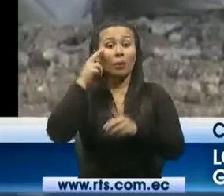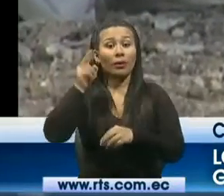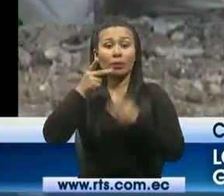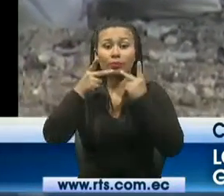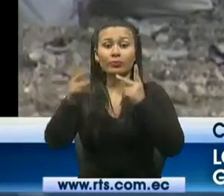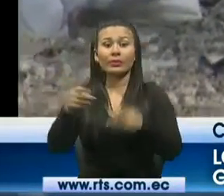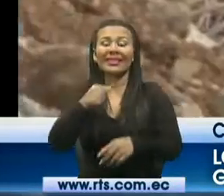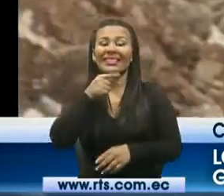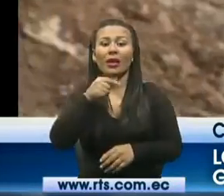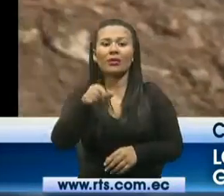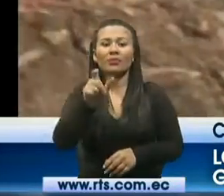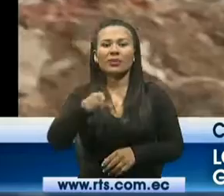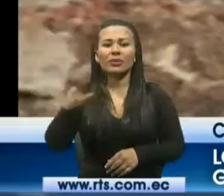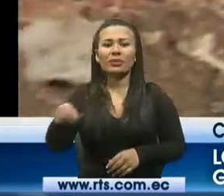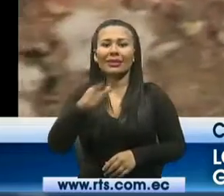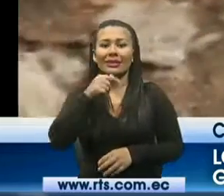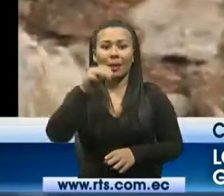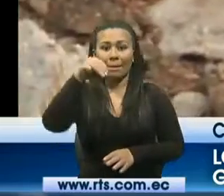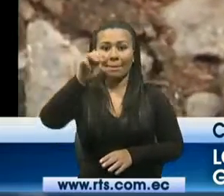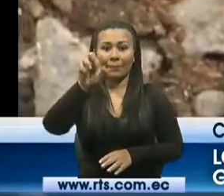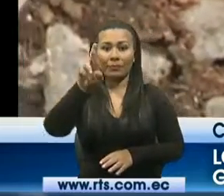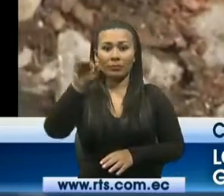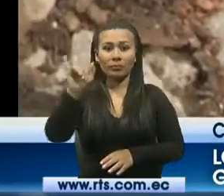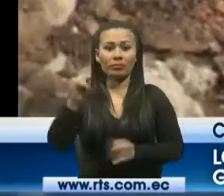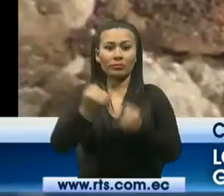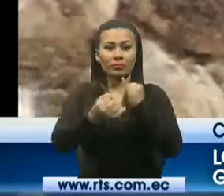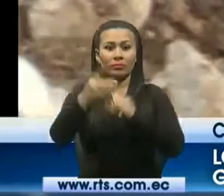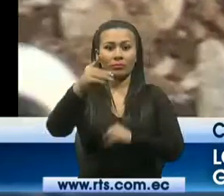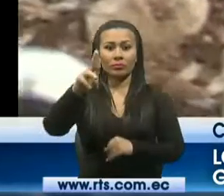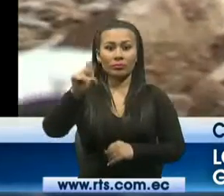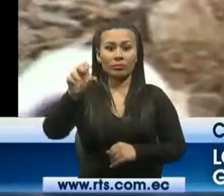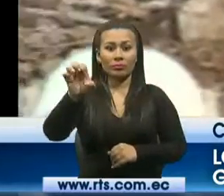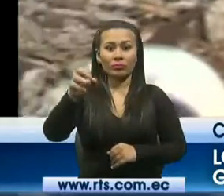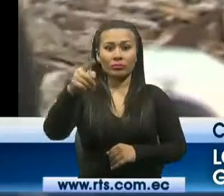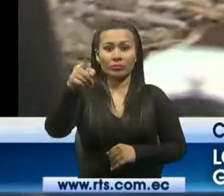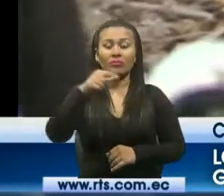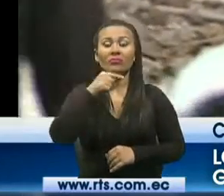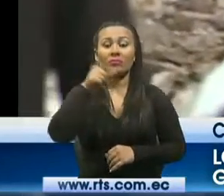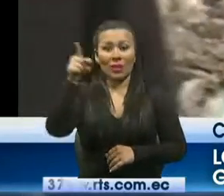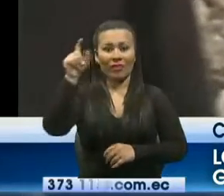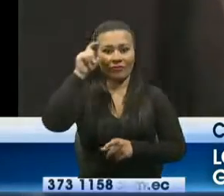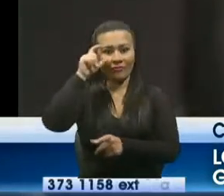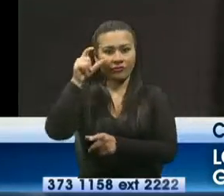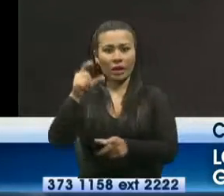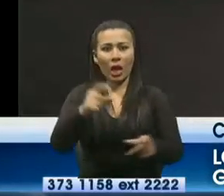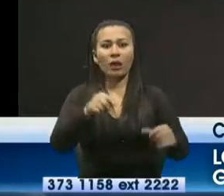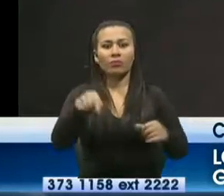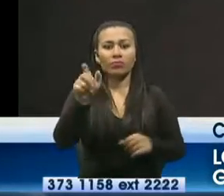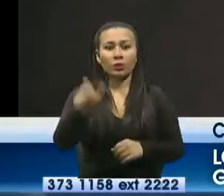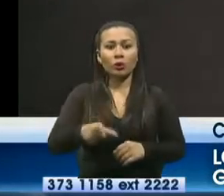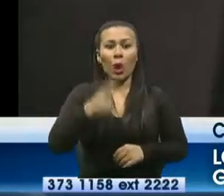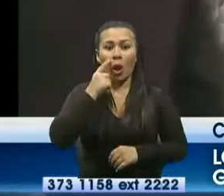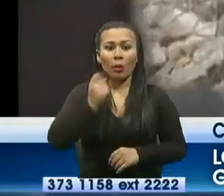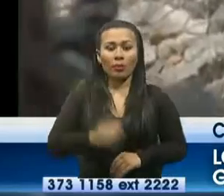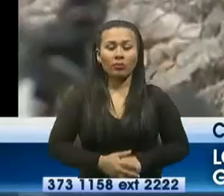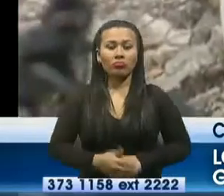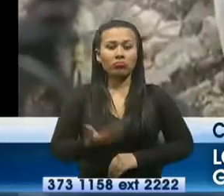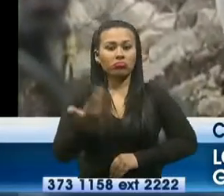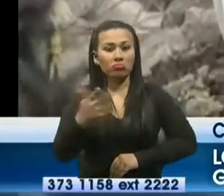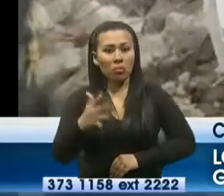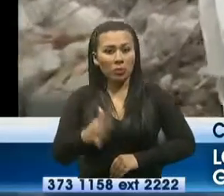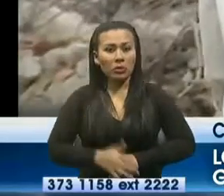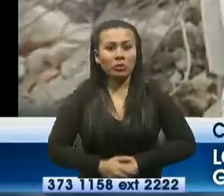investigación. Neil Dueñas fue el fiscal que ordenó el levantamiento del cadáver. Una persona de sexo masculino,